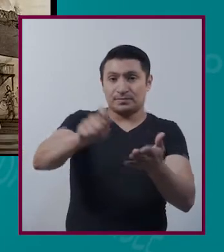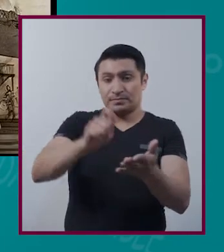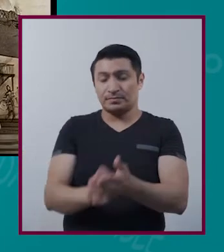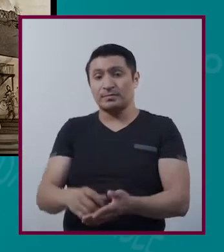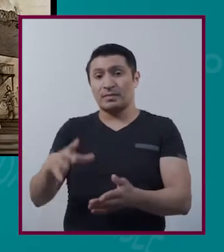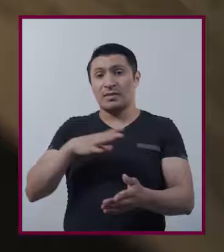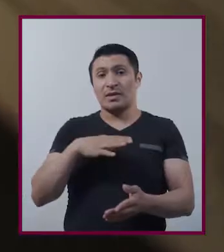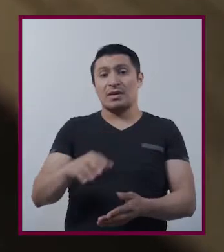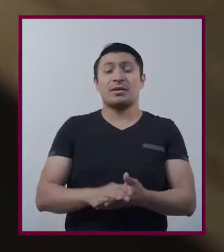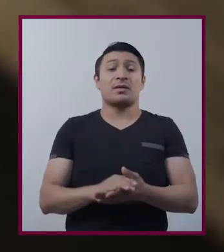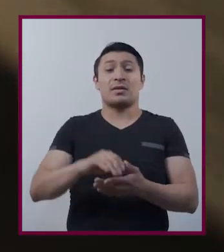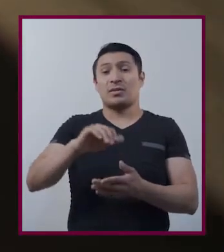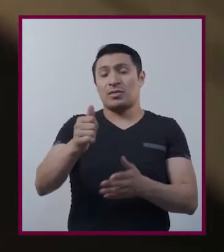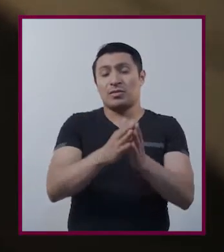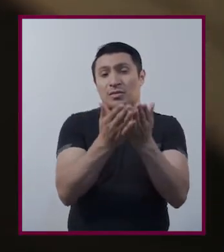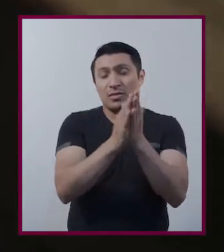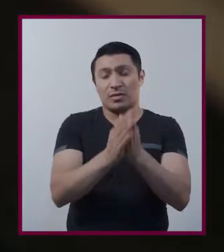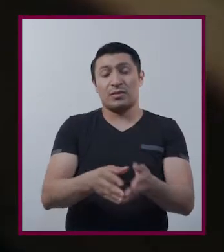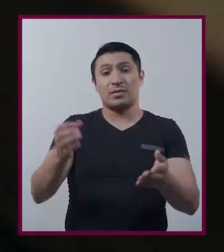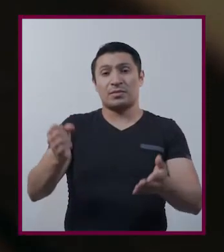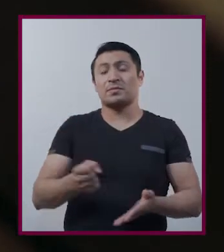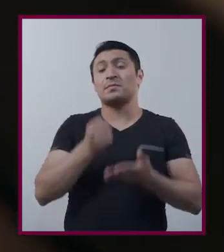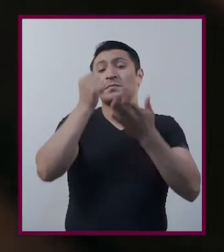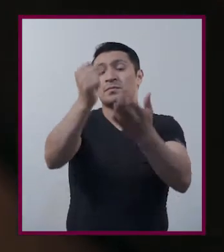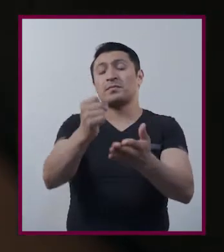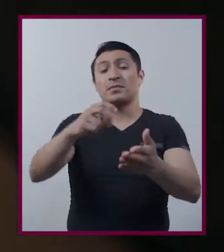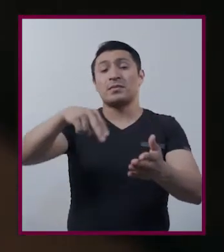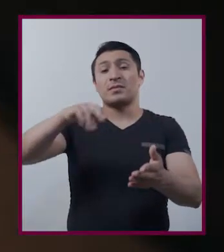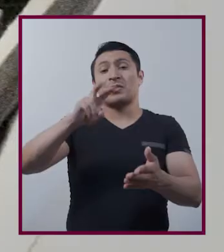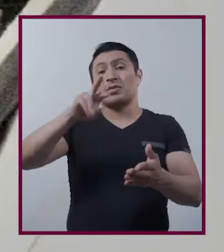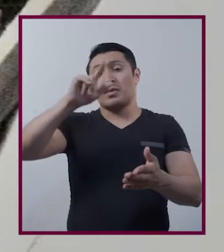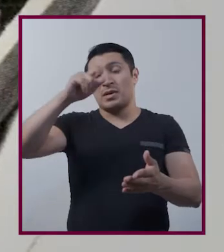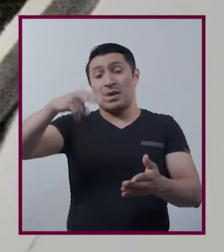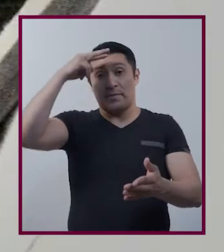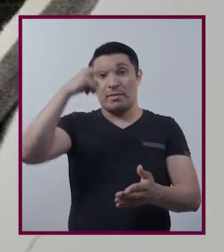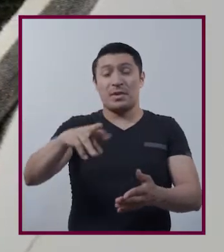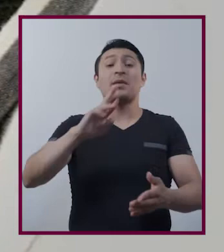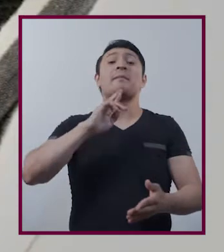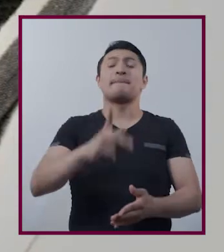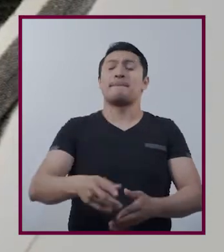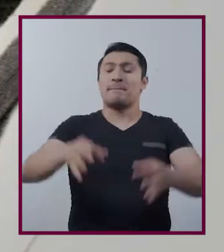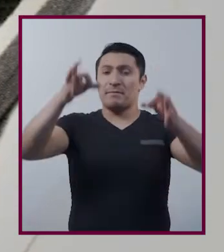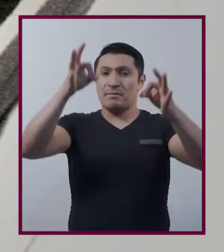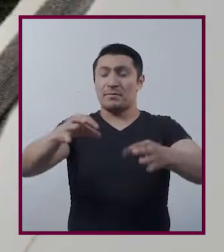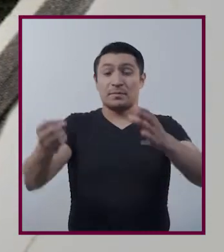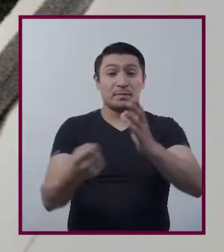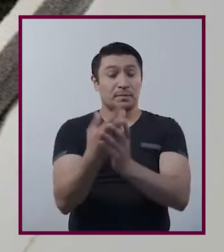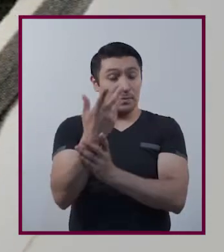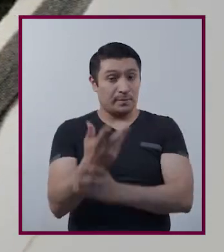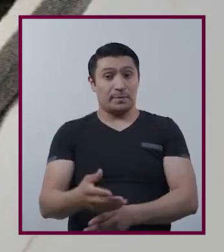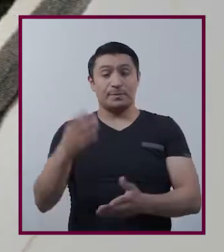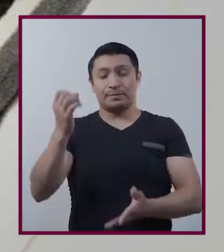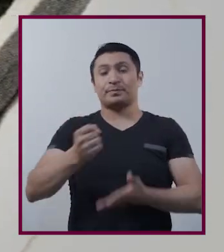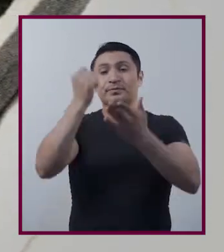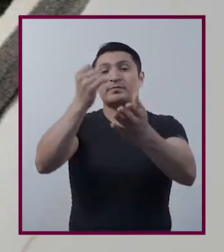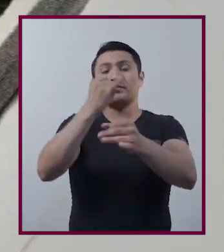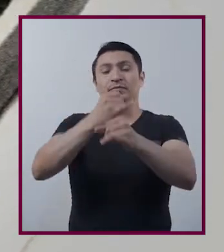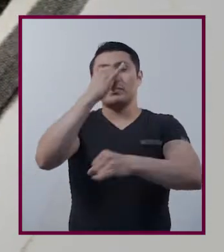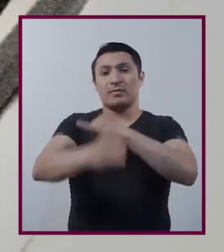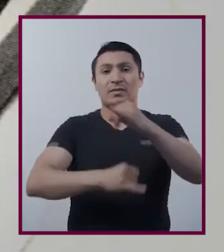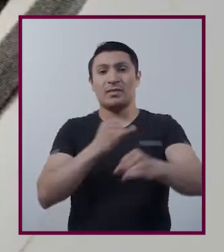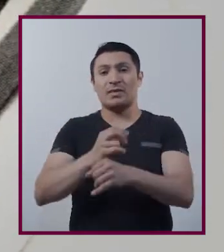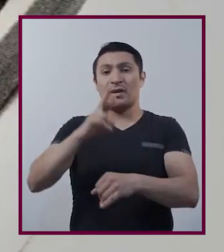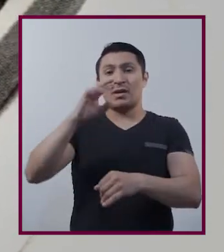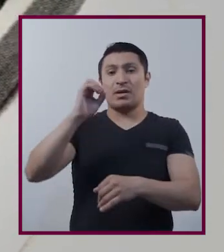en escribirla, apareció Palinuro de México, que recibió el Premio de Novela México a la Mejor Novela Inédita,